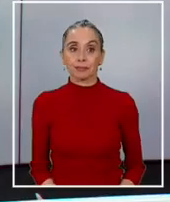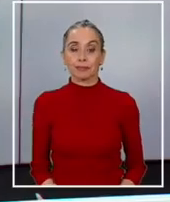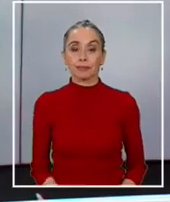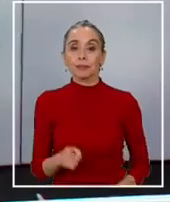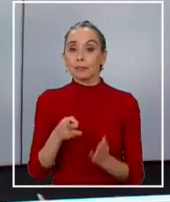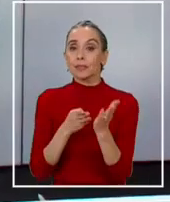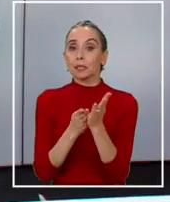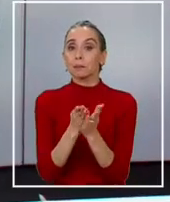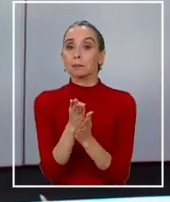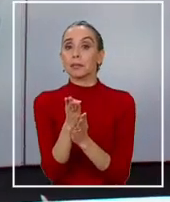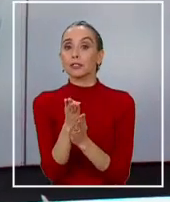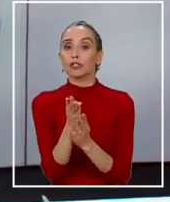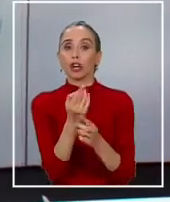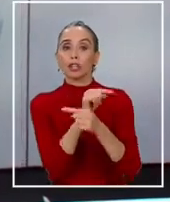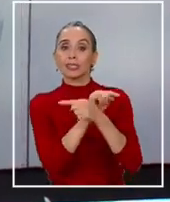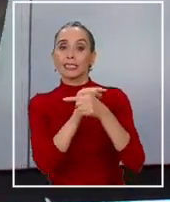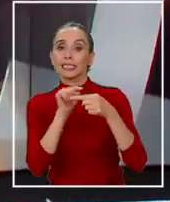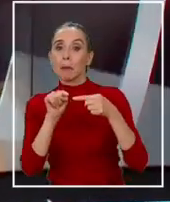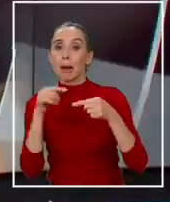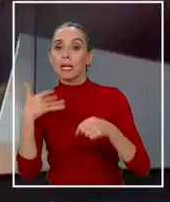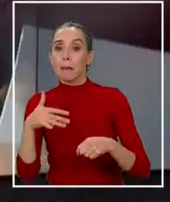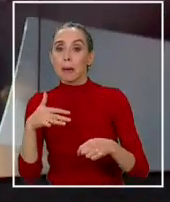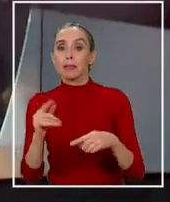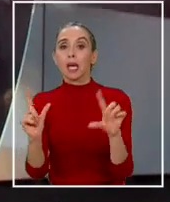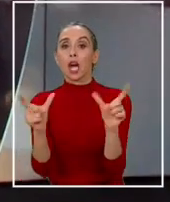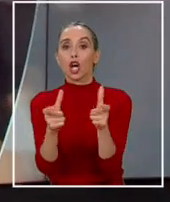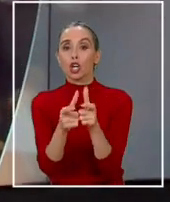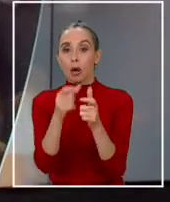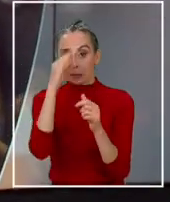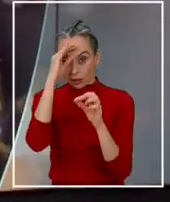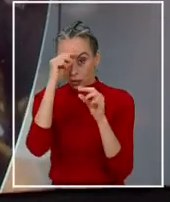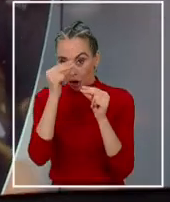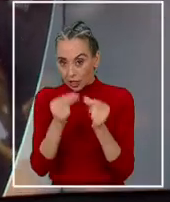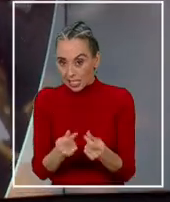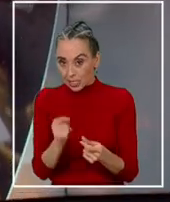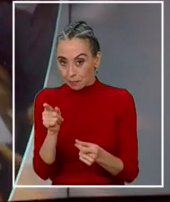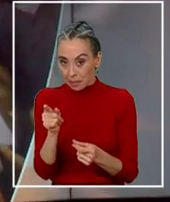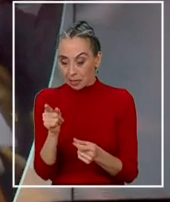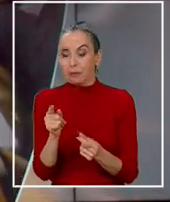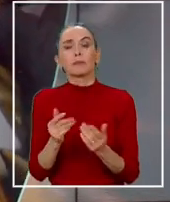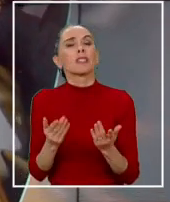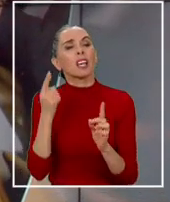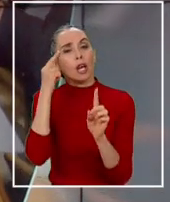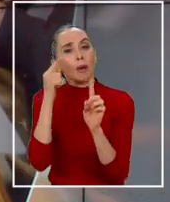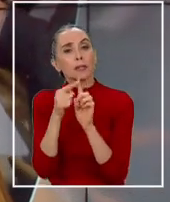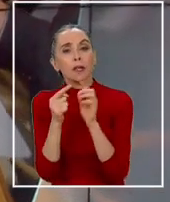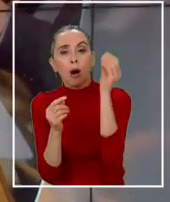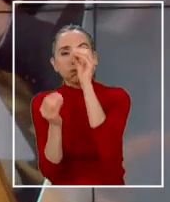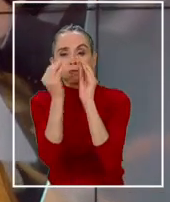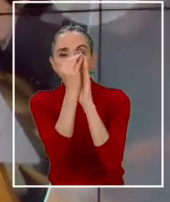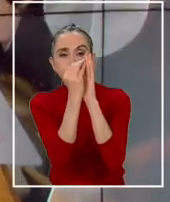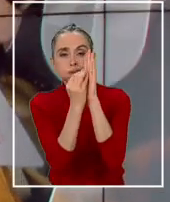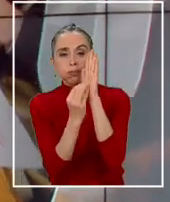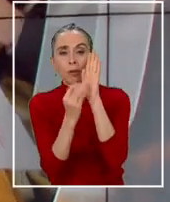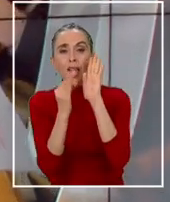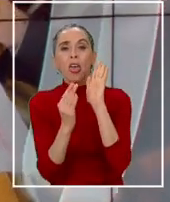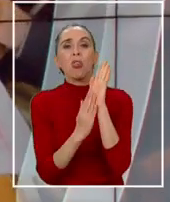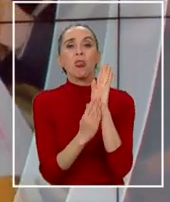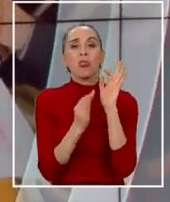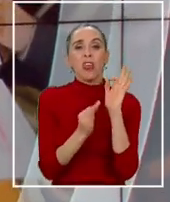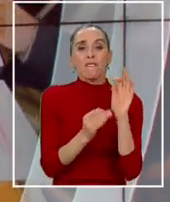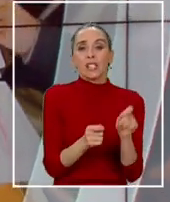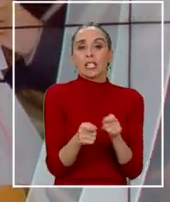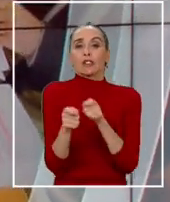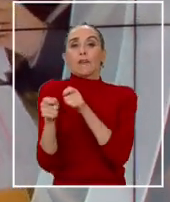y comenzó la llamada semana clave en la comisión experta el objetivo bueno darle forma al texto definitivo que